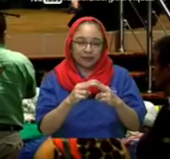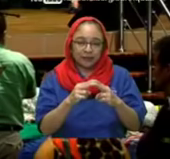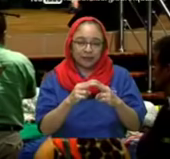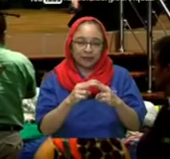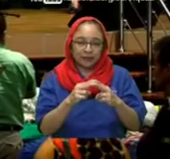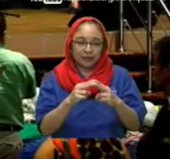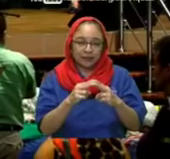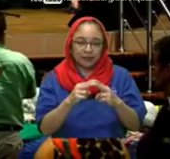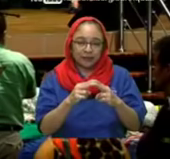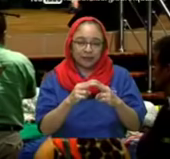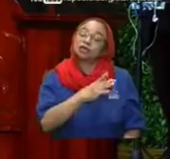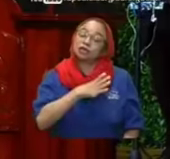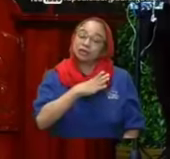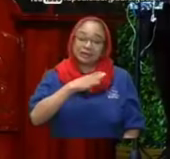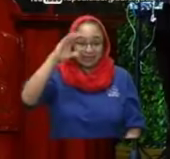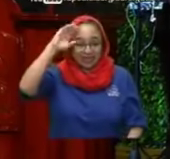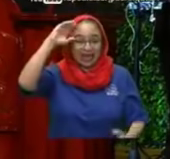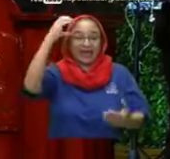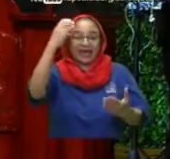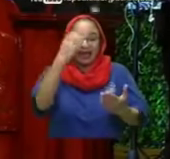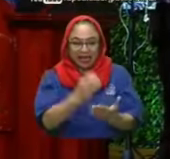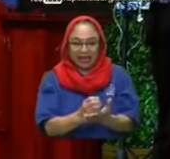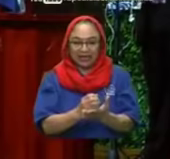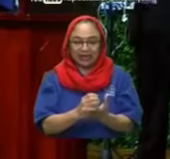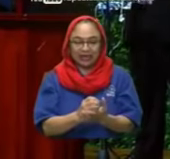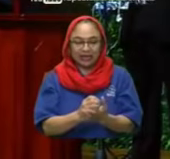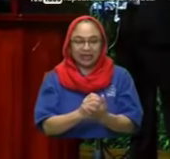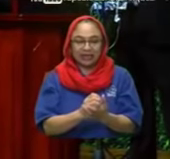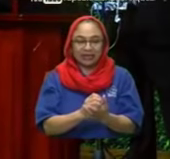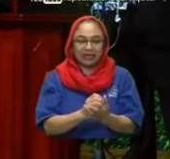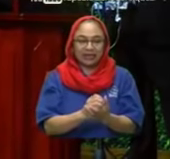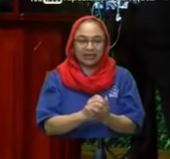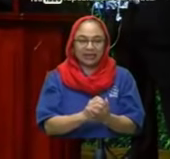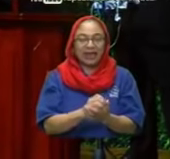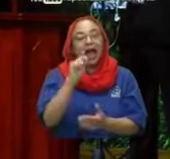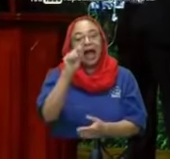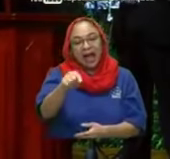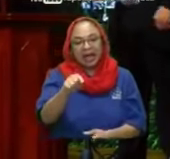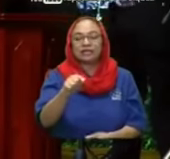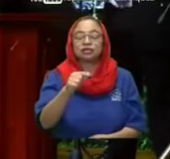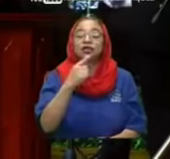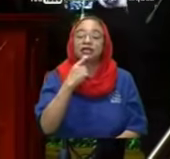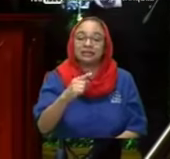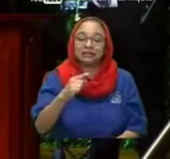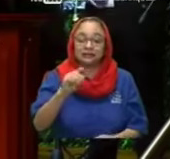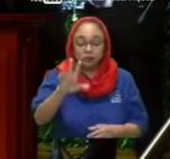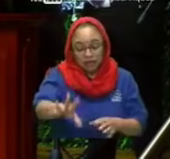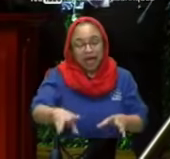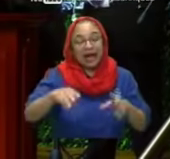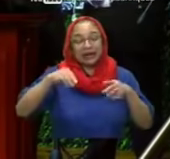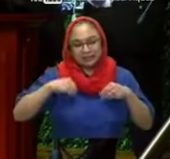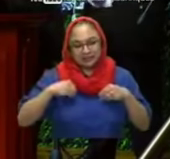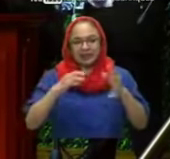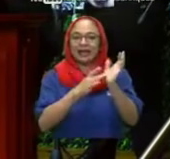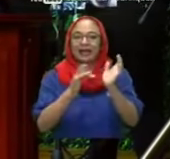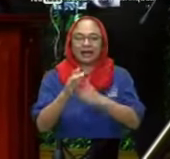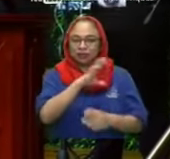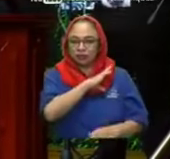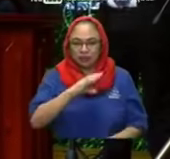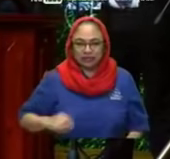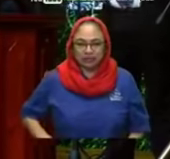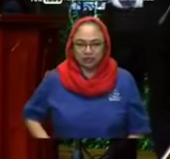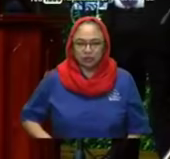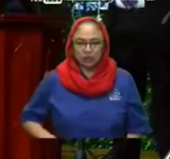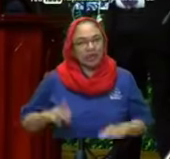de percibir lo que otros no perciben, de entender lo que otros no entienden,